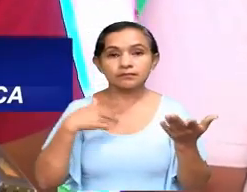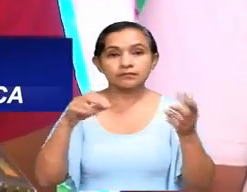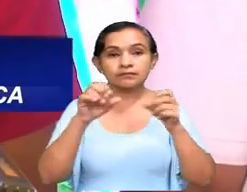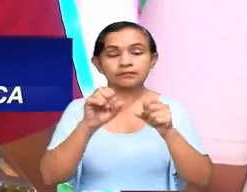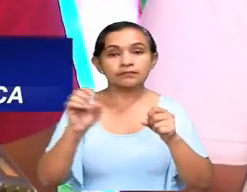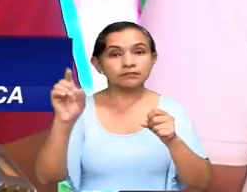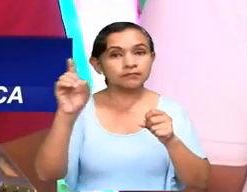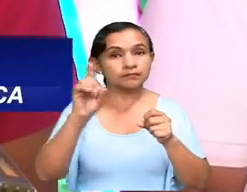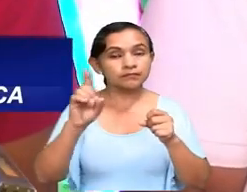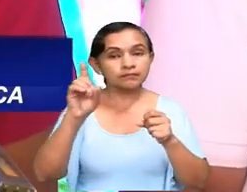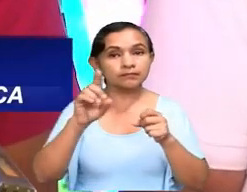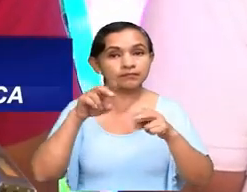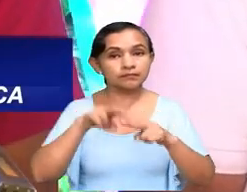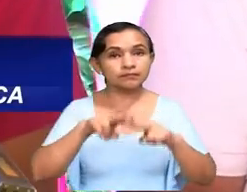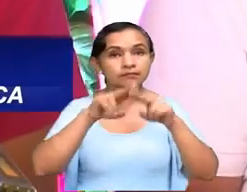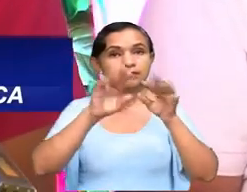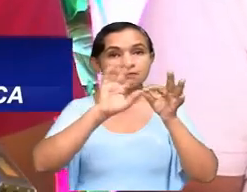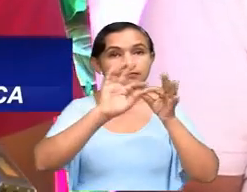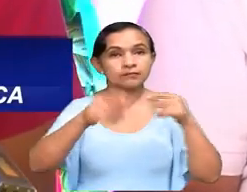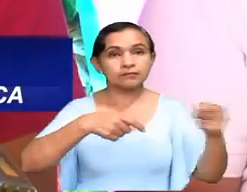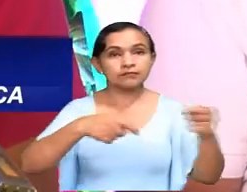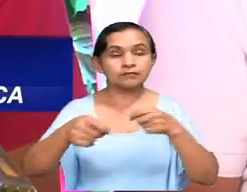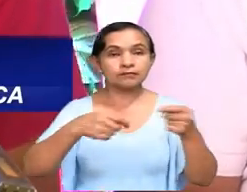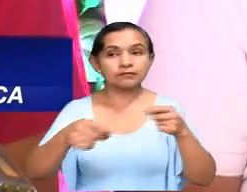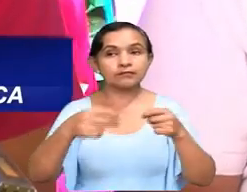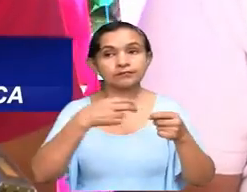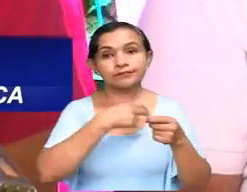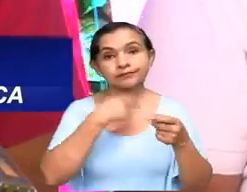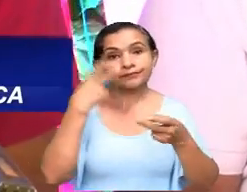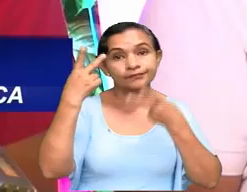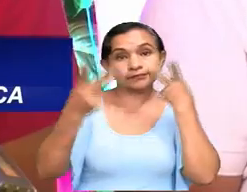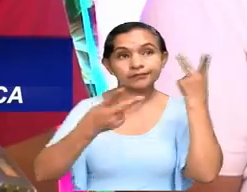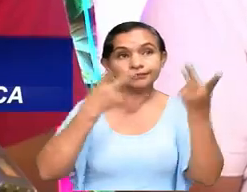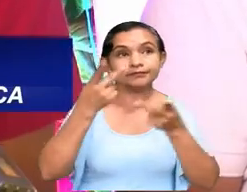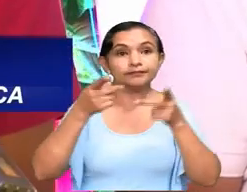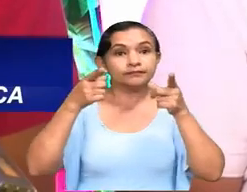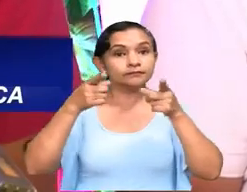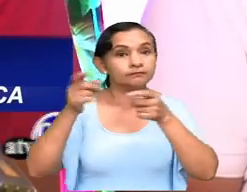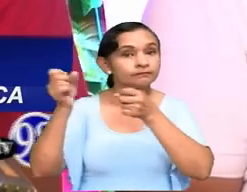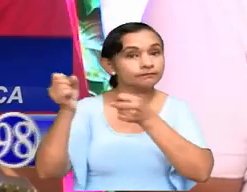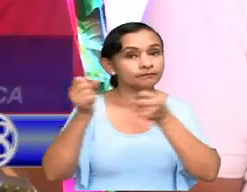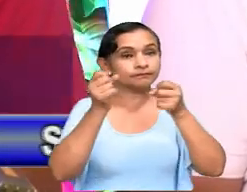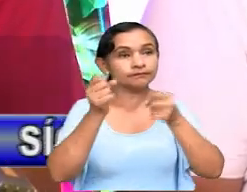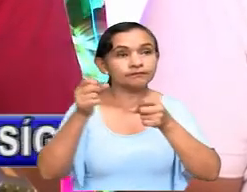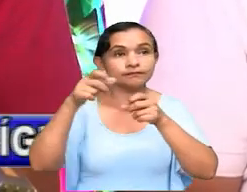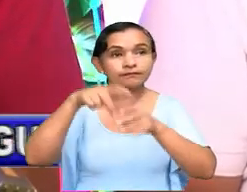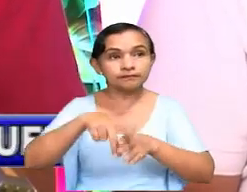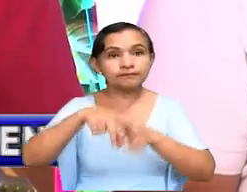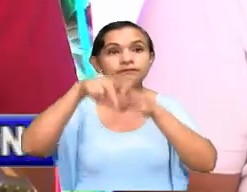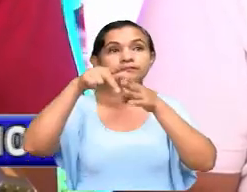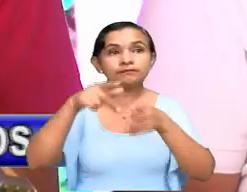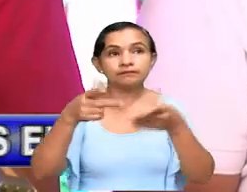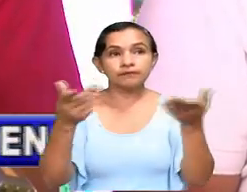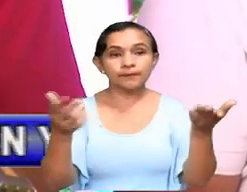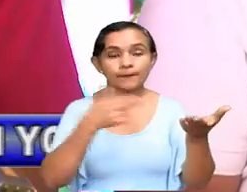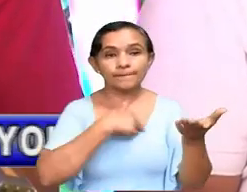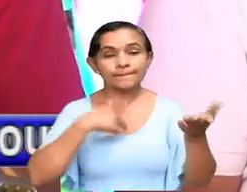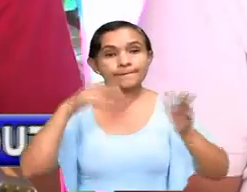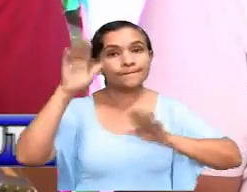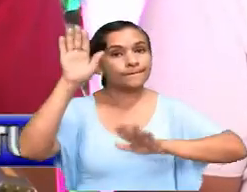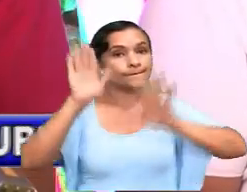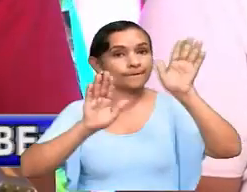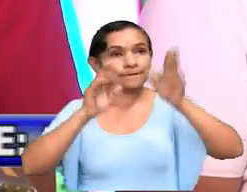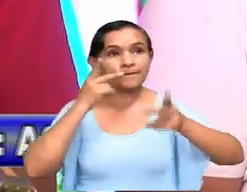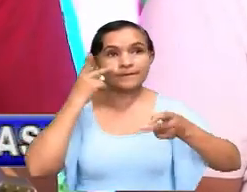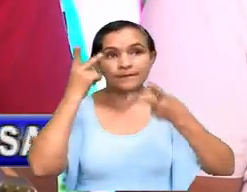el recorrido de Santo Domingo por el Parque Nacional de Ferias, también habrá un recorrido del toro encuetado y habrá un toro mecánico en el cual los participantes y